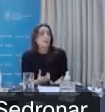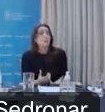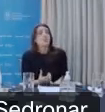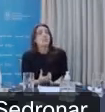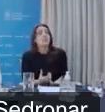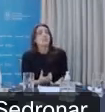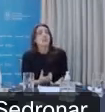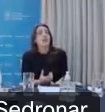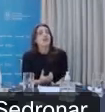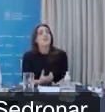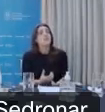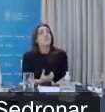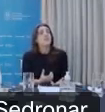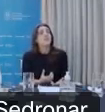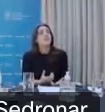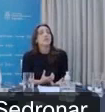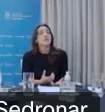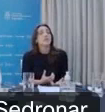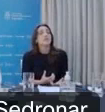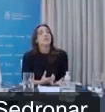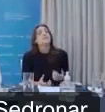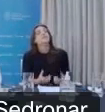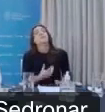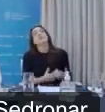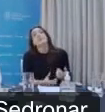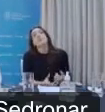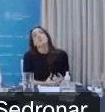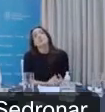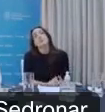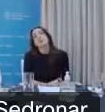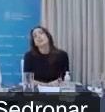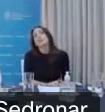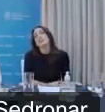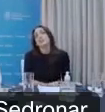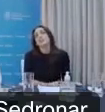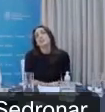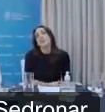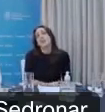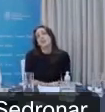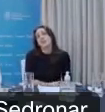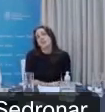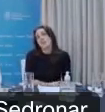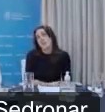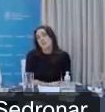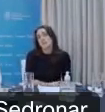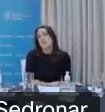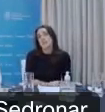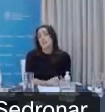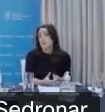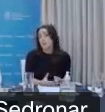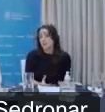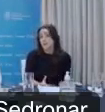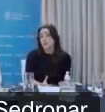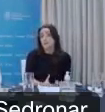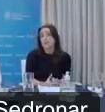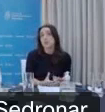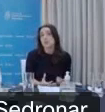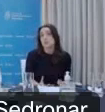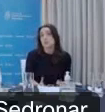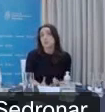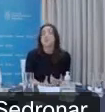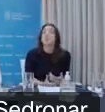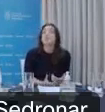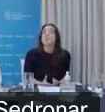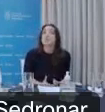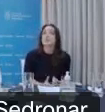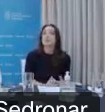que consumen, y eso ya implica un estigma, ¿no?, se están corriendo de cierto mandato que tiene que ver con ser las cuidadoras, ¿no?, de los